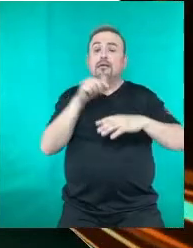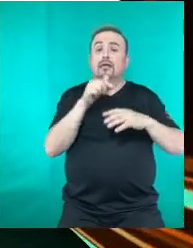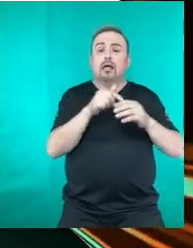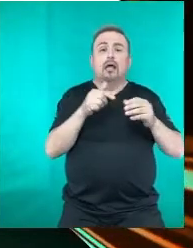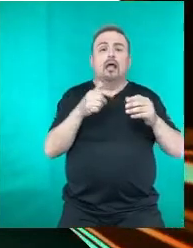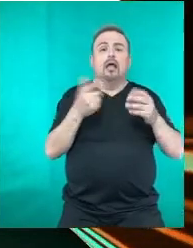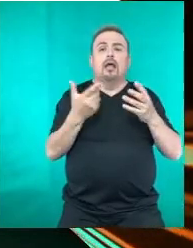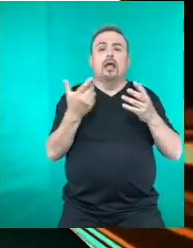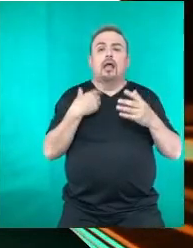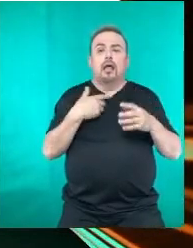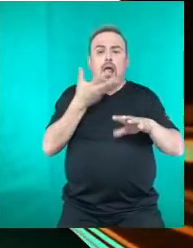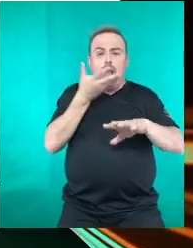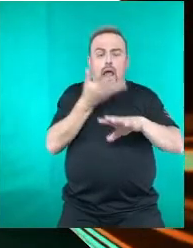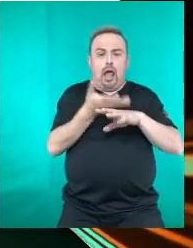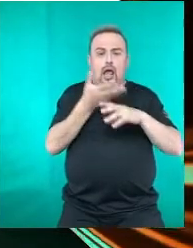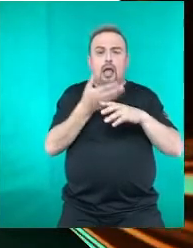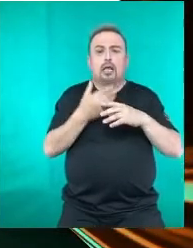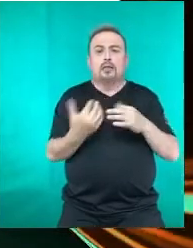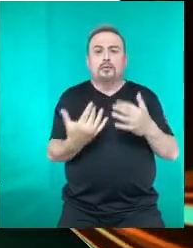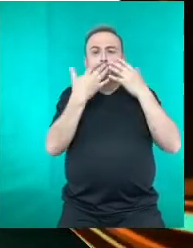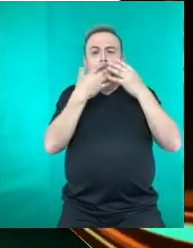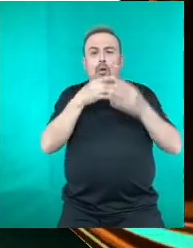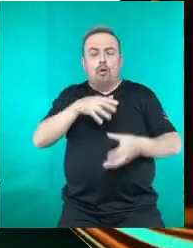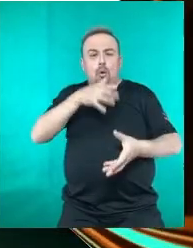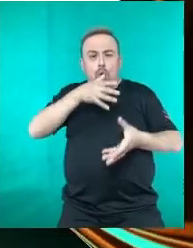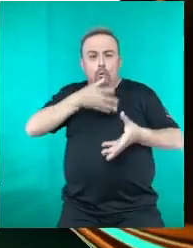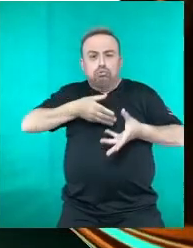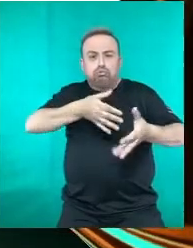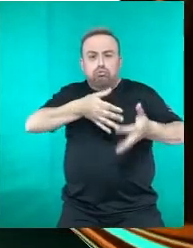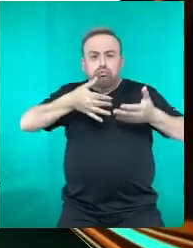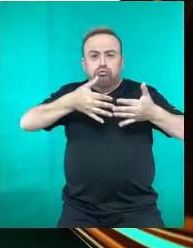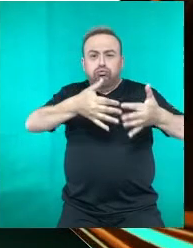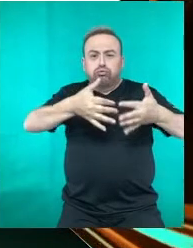de aire, sopladores, compresores, agitadores,